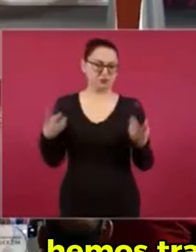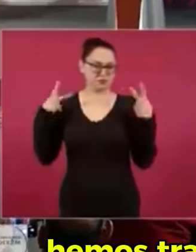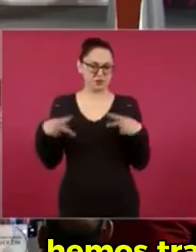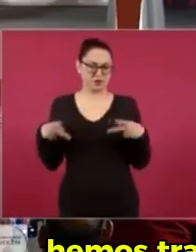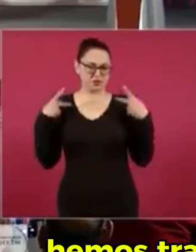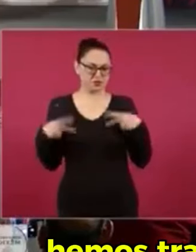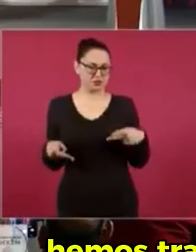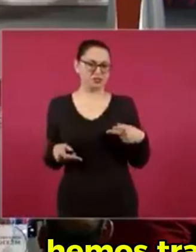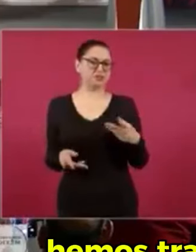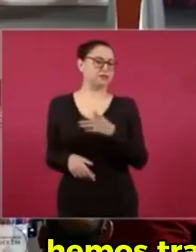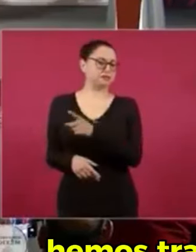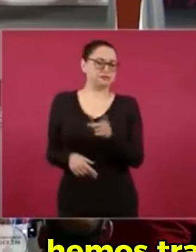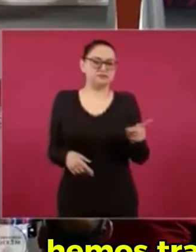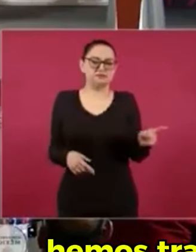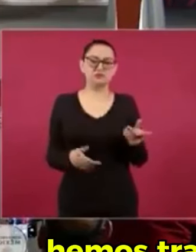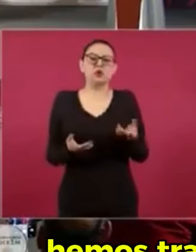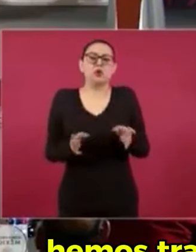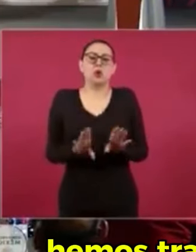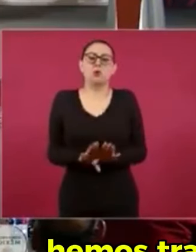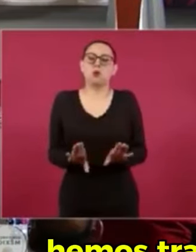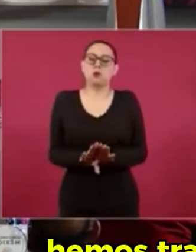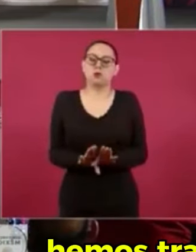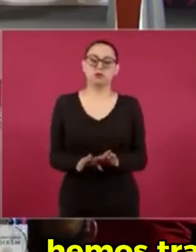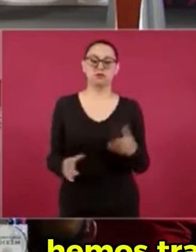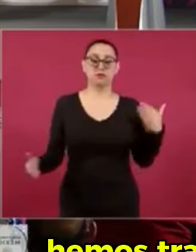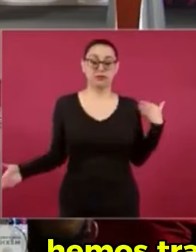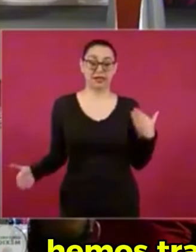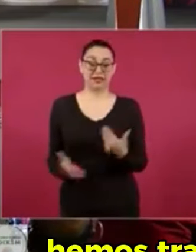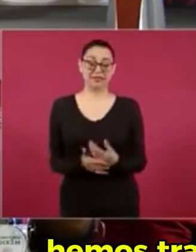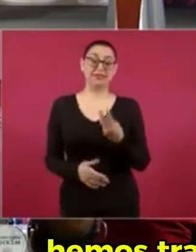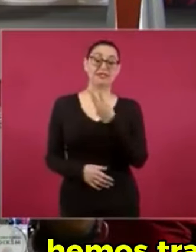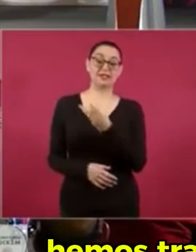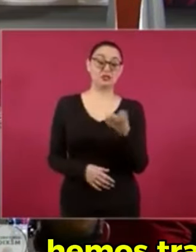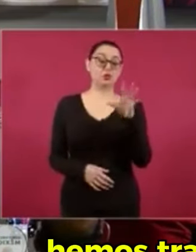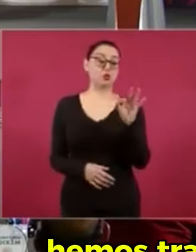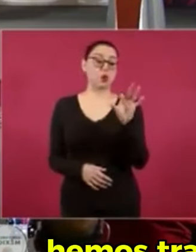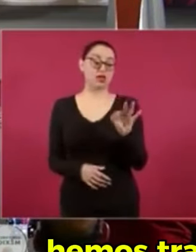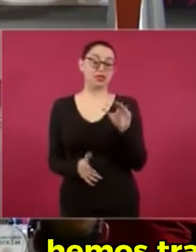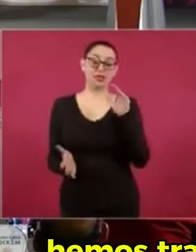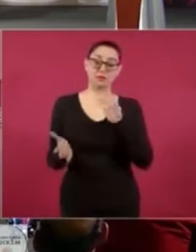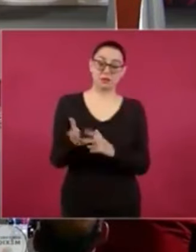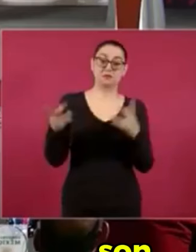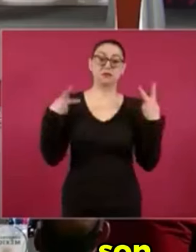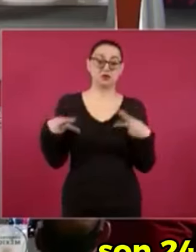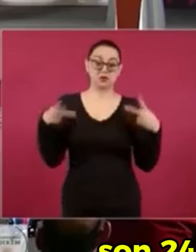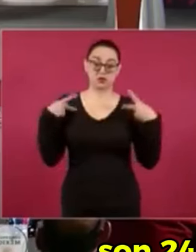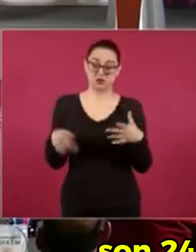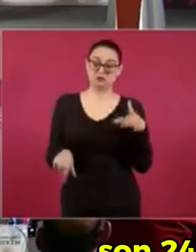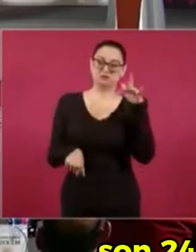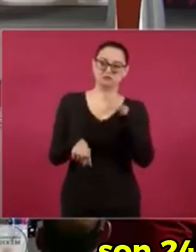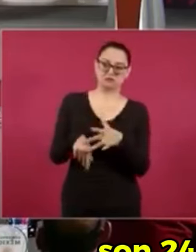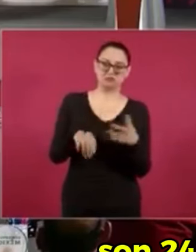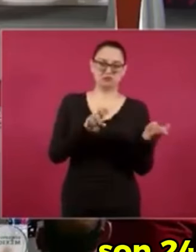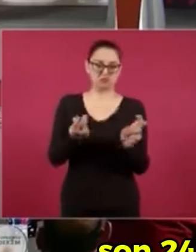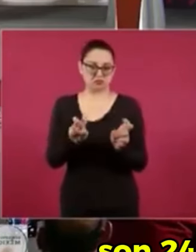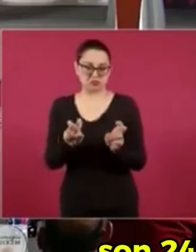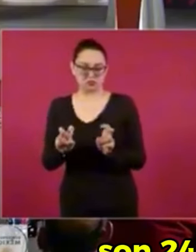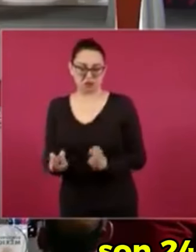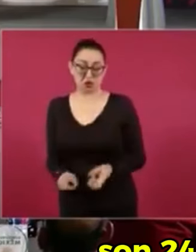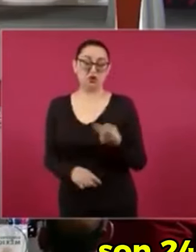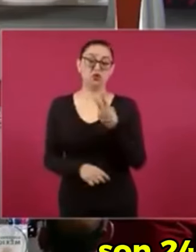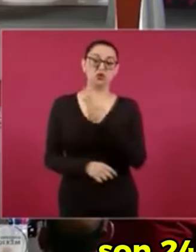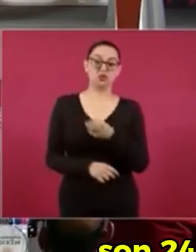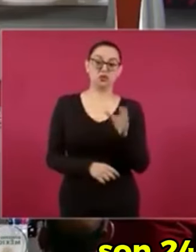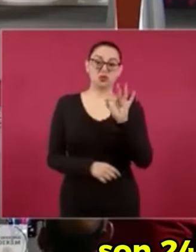Hemos transportado un total de 340 mil 622 pasajeros, son 248 mil